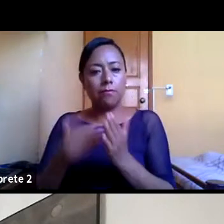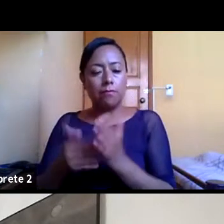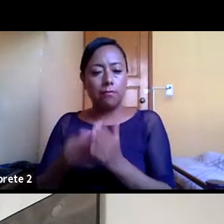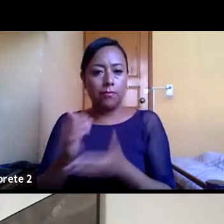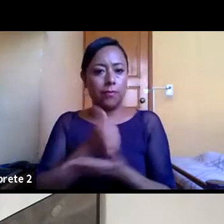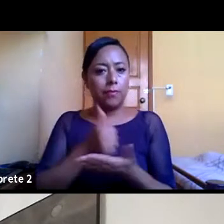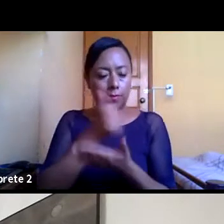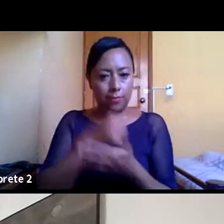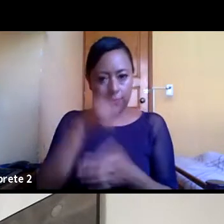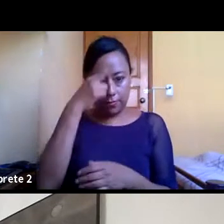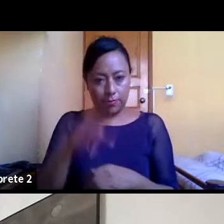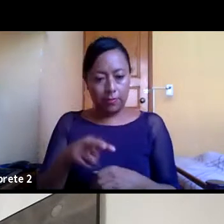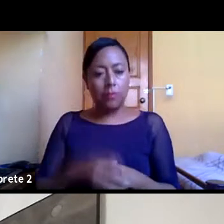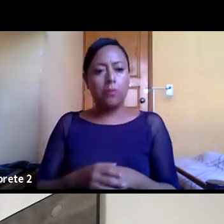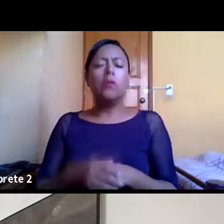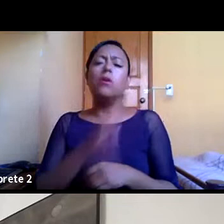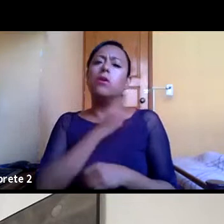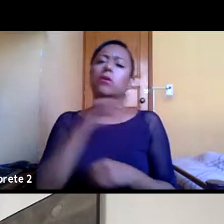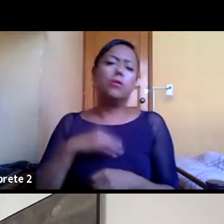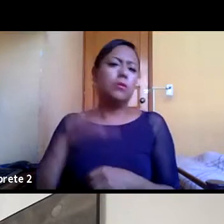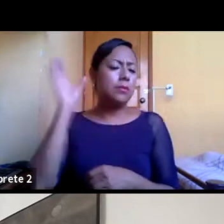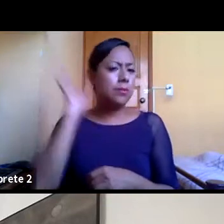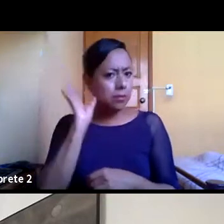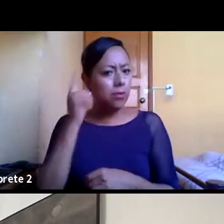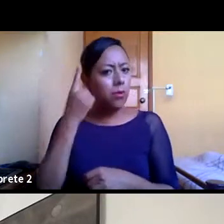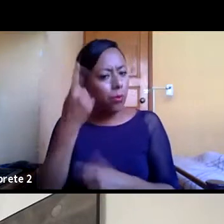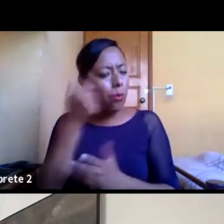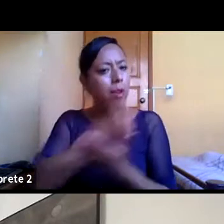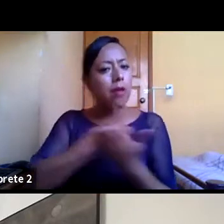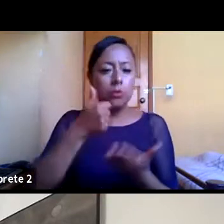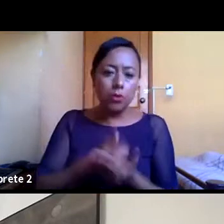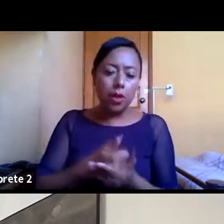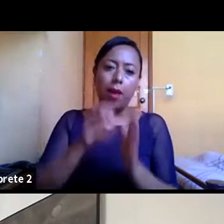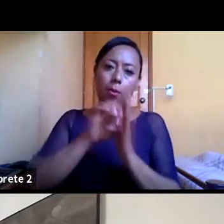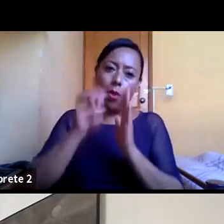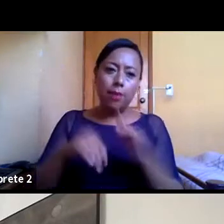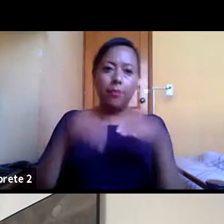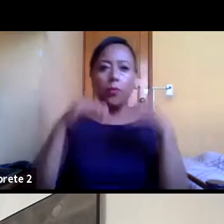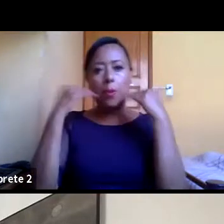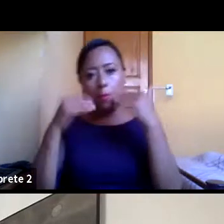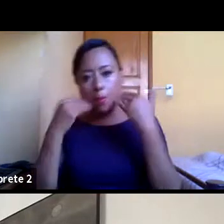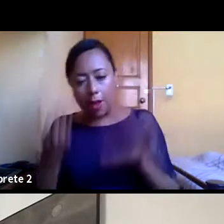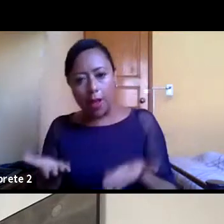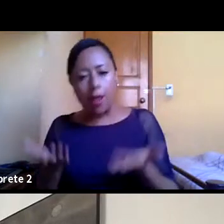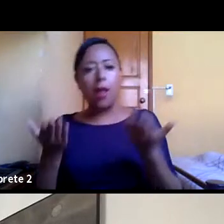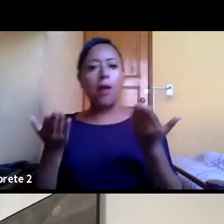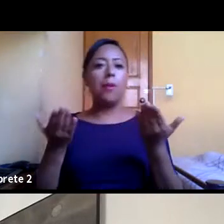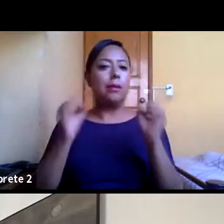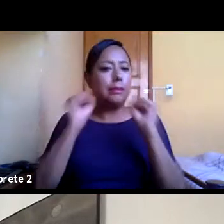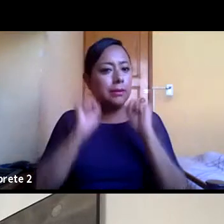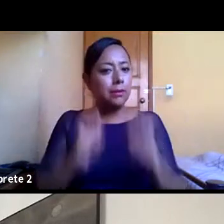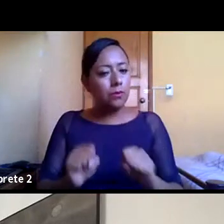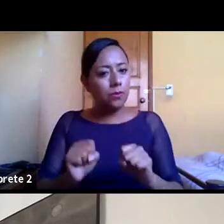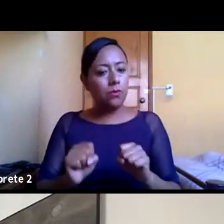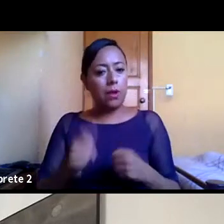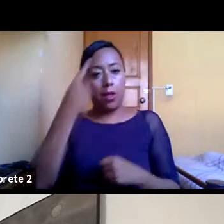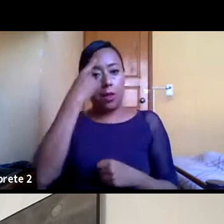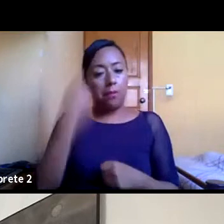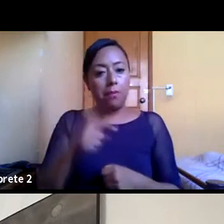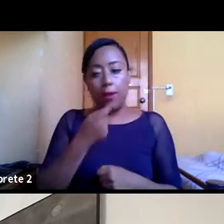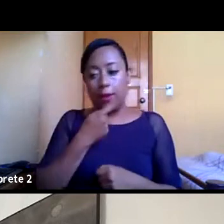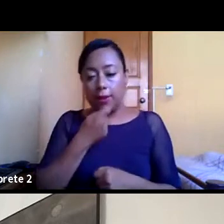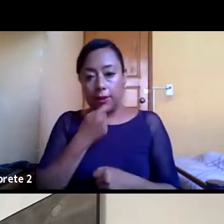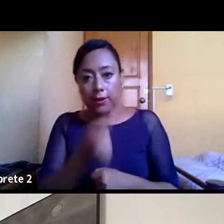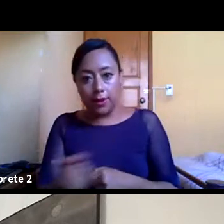escuchado que una ciudad que es amable y segura para las niñas, niños, pero para las